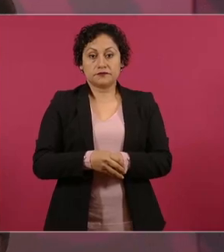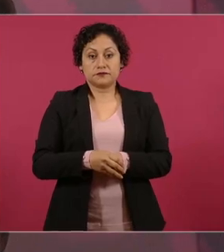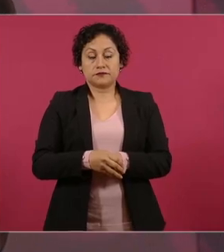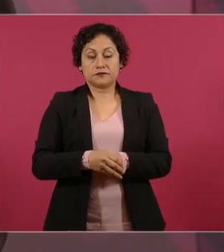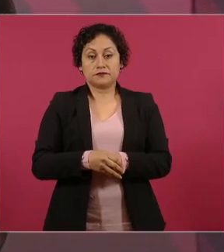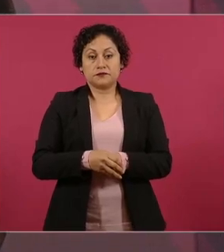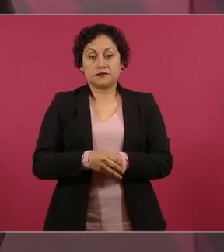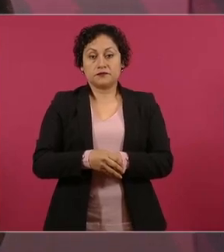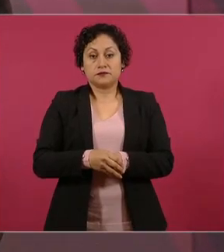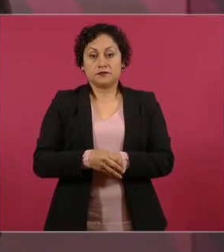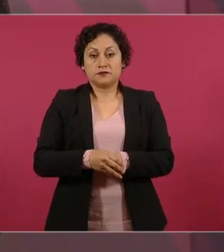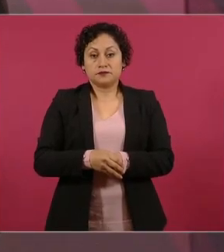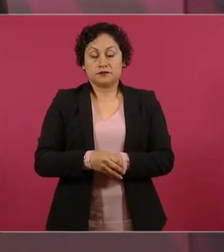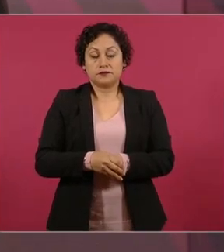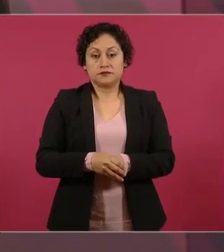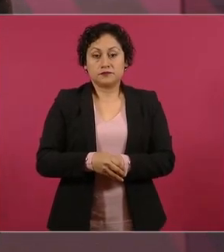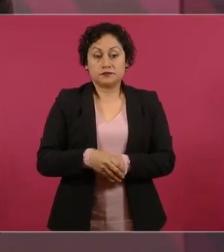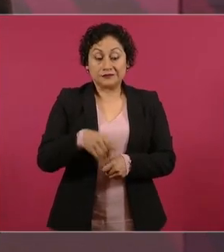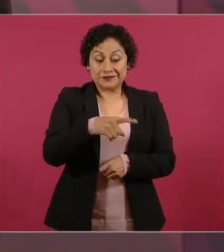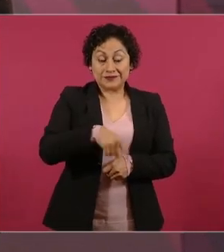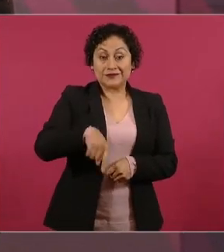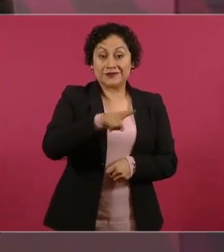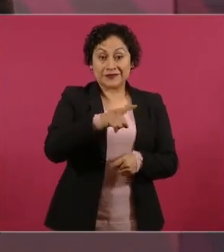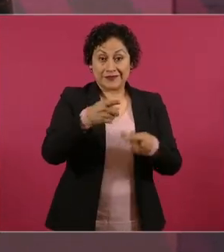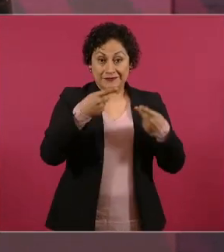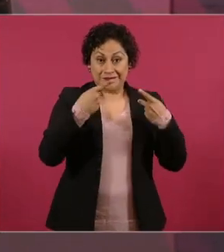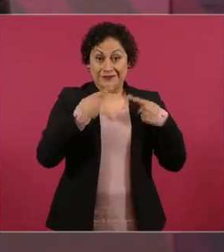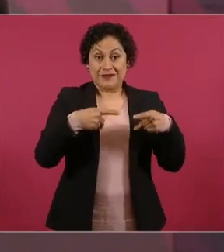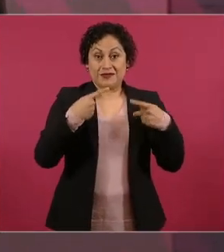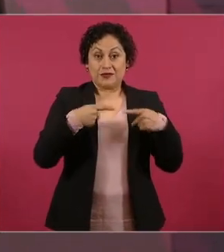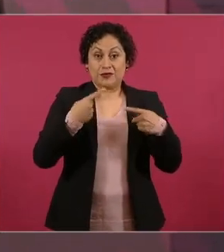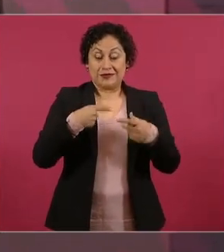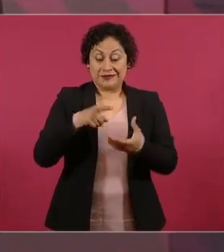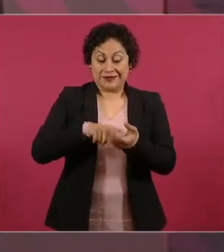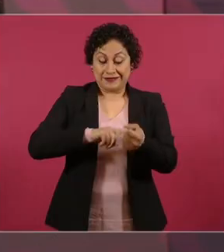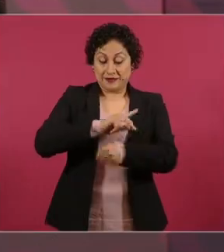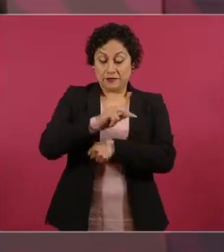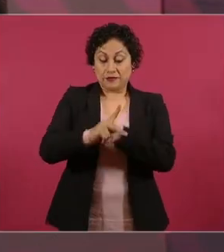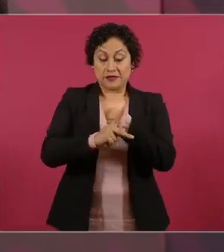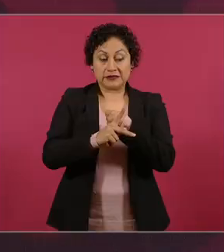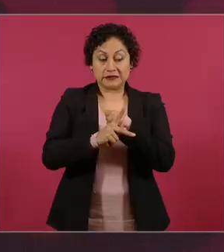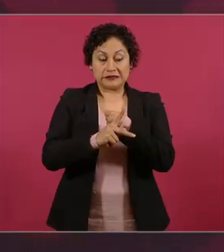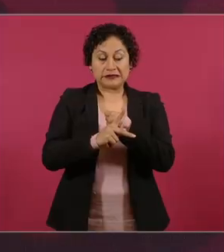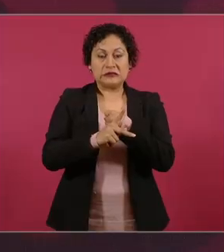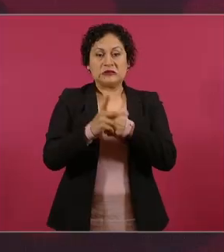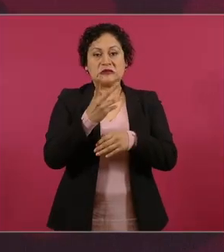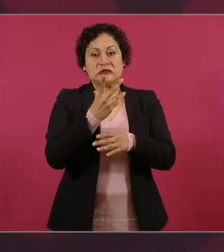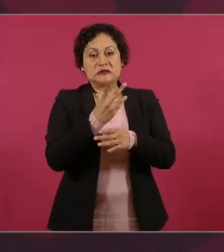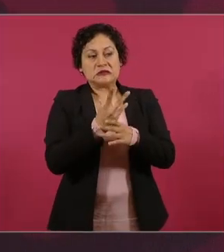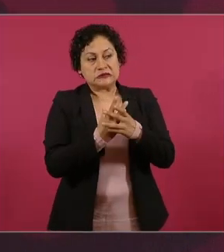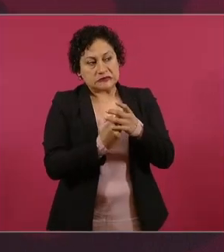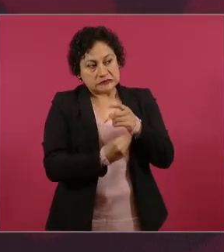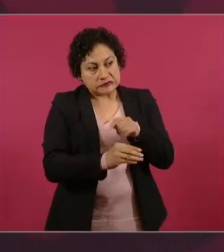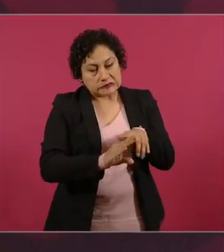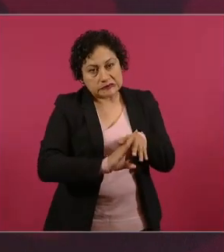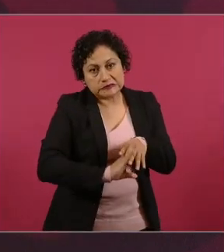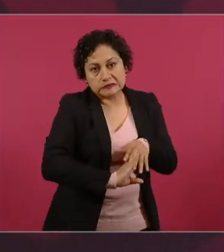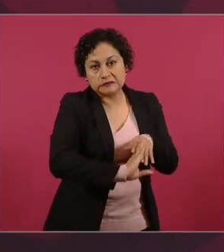opción, como única salida, echarse a andar y abandonar a sus familias para ir a buscar